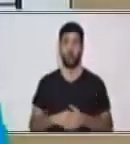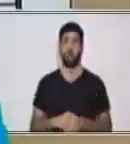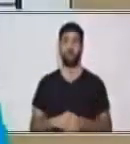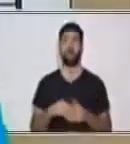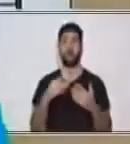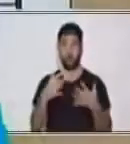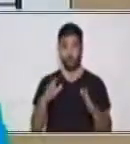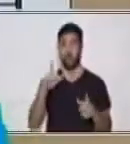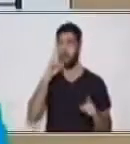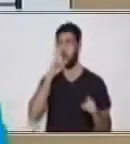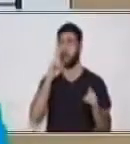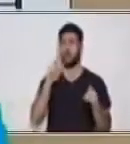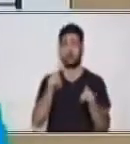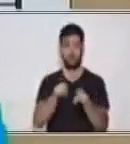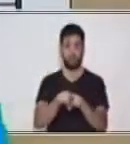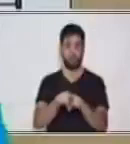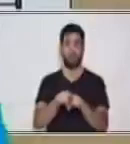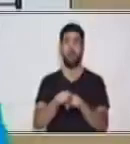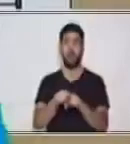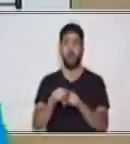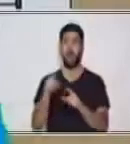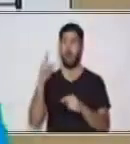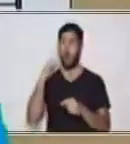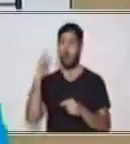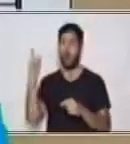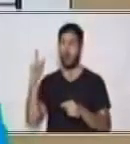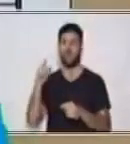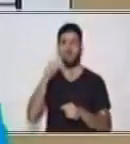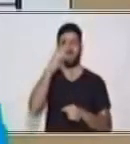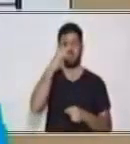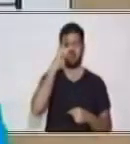También nos permite deducir tendencias.